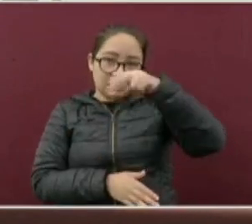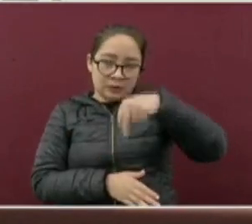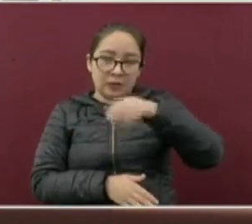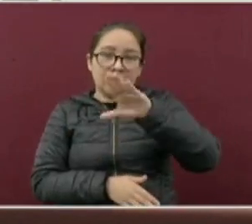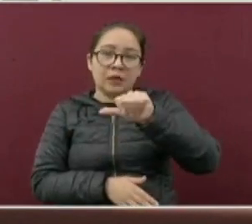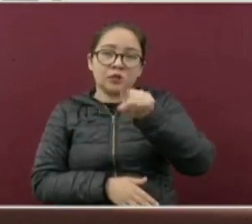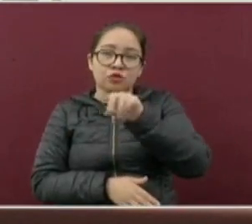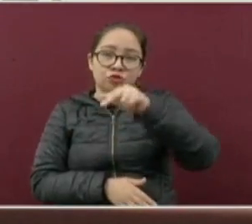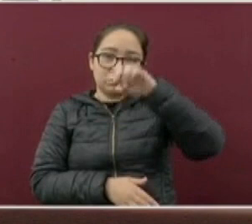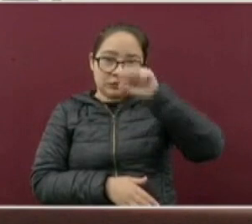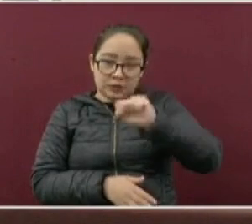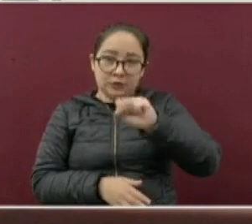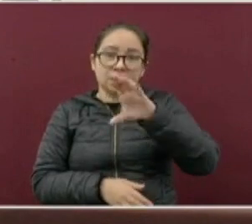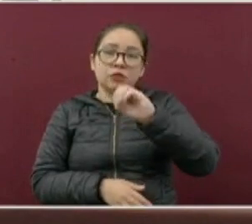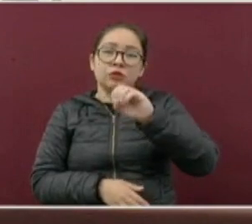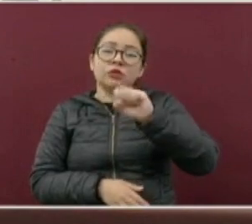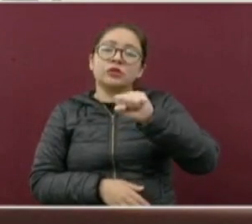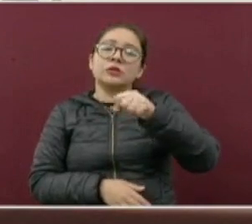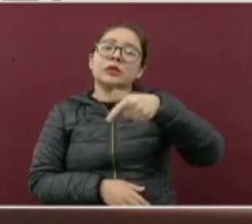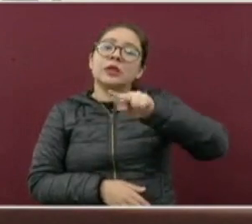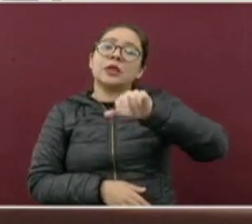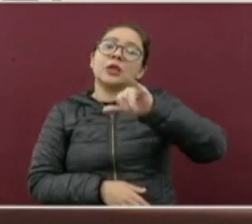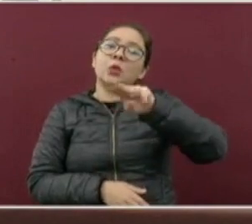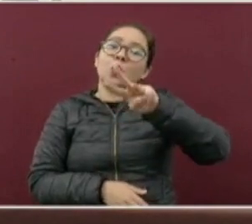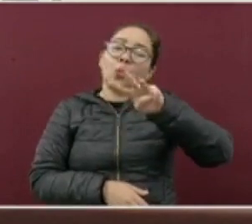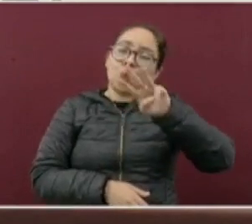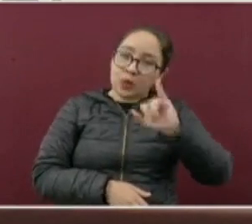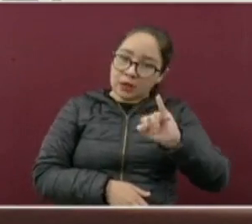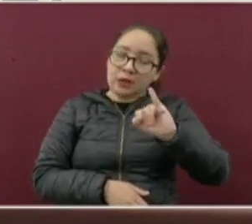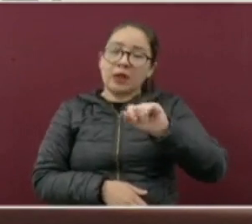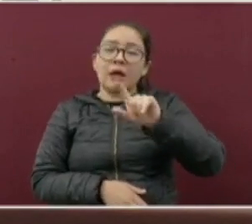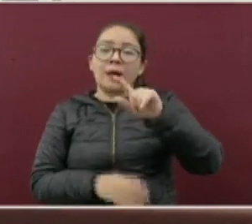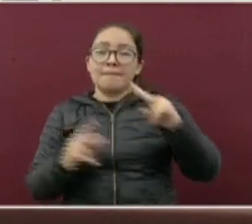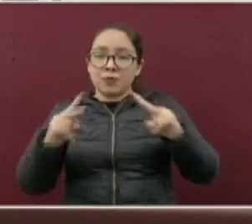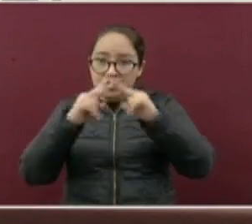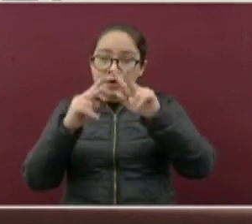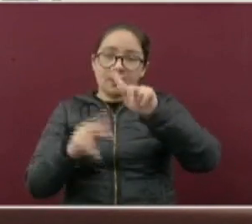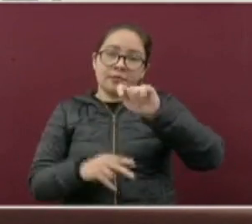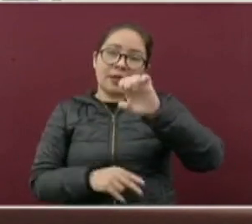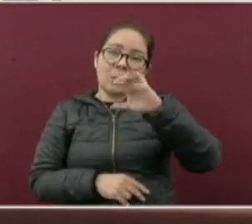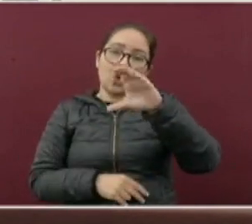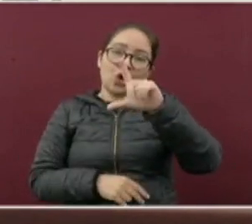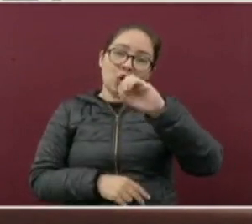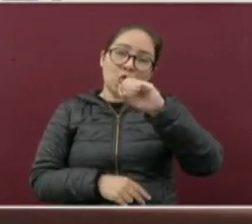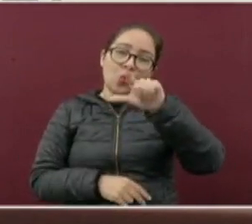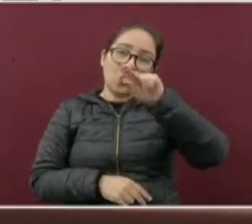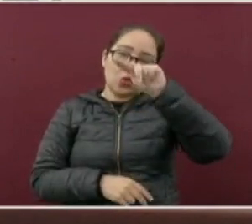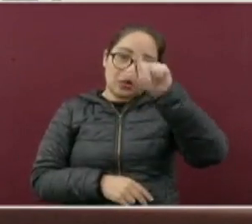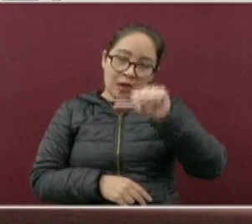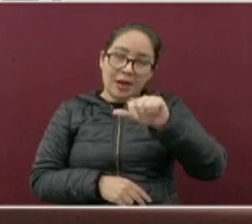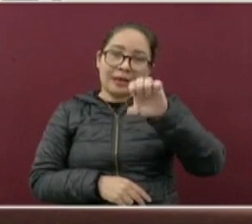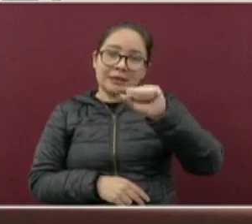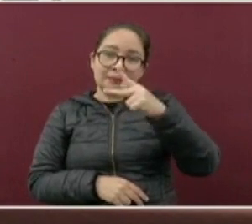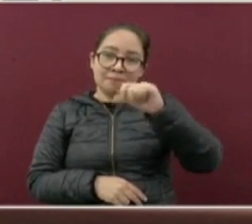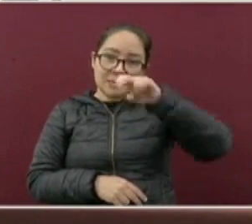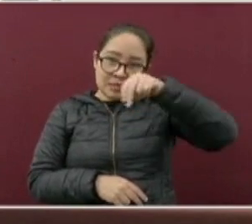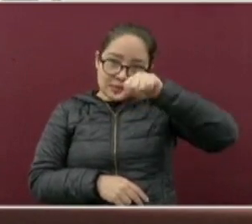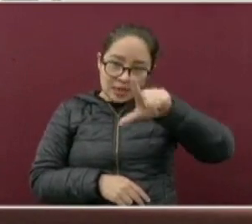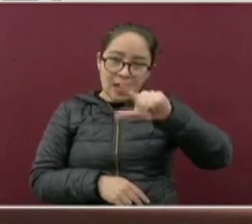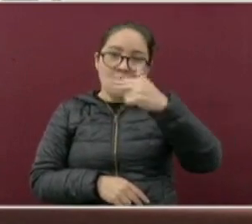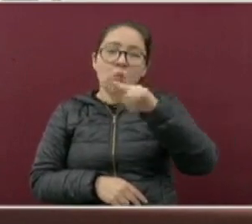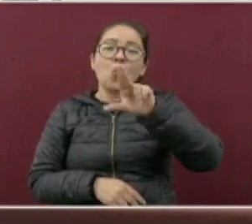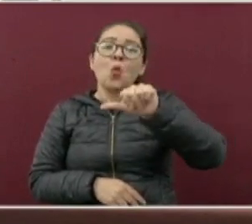Herrera, Cosquiwi, Poza Rica, Tecolutla, Espinal y